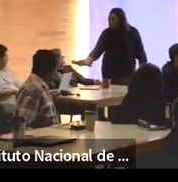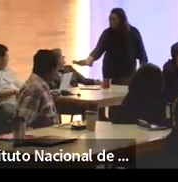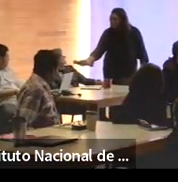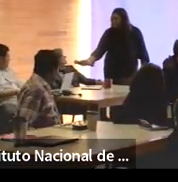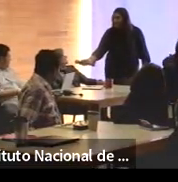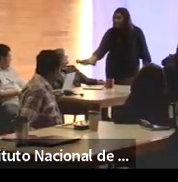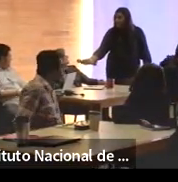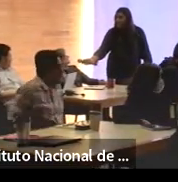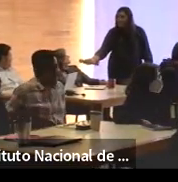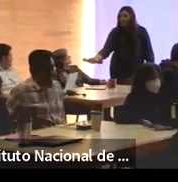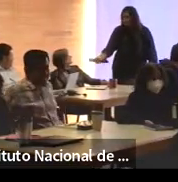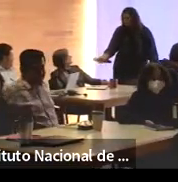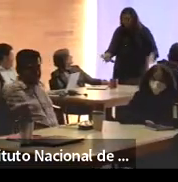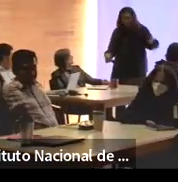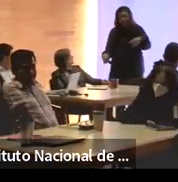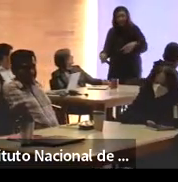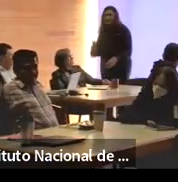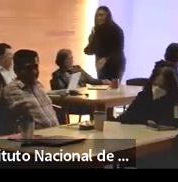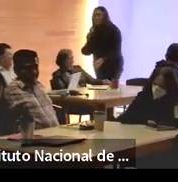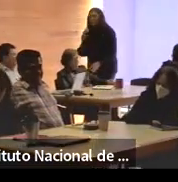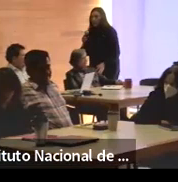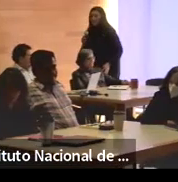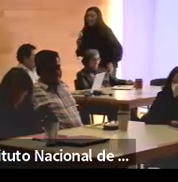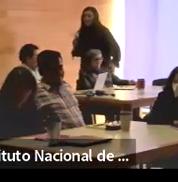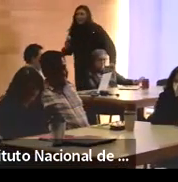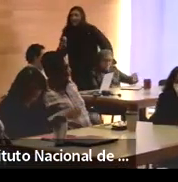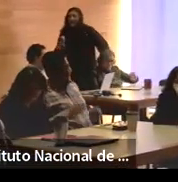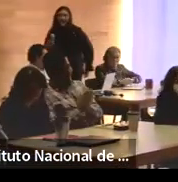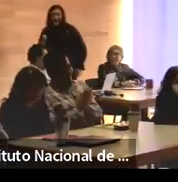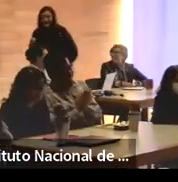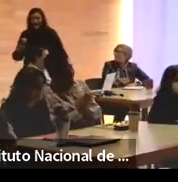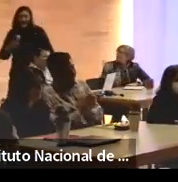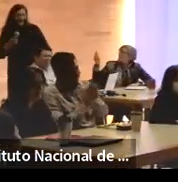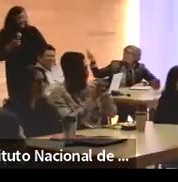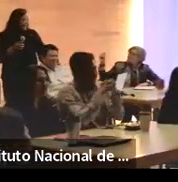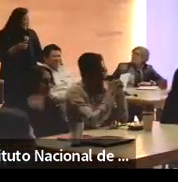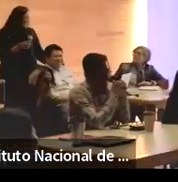dicen para qué de seguro por eso